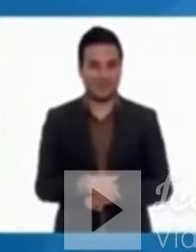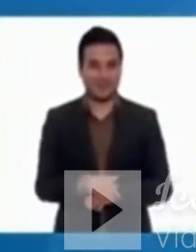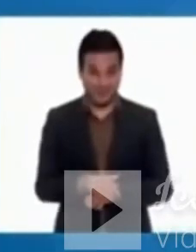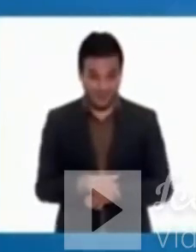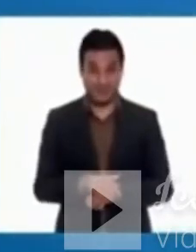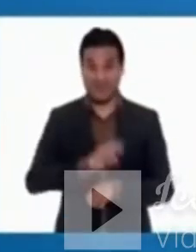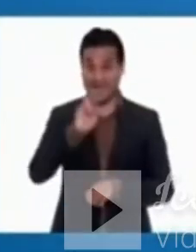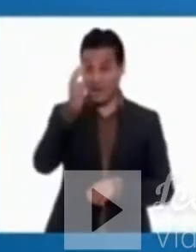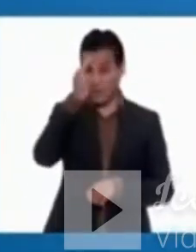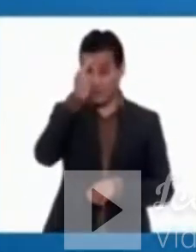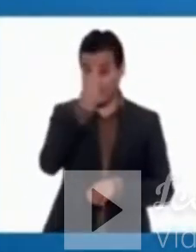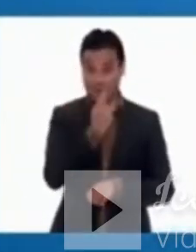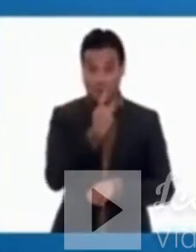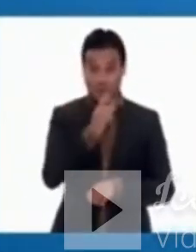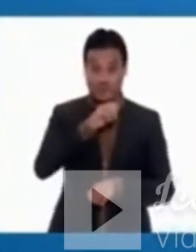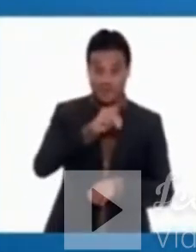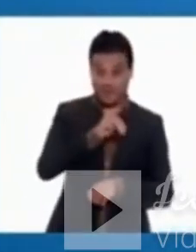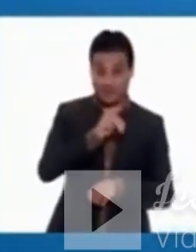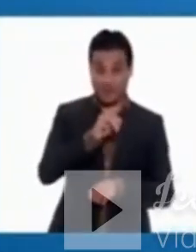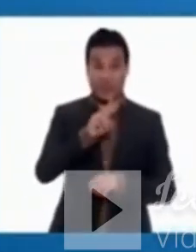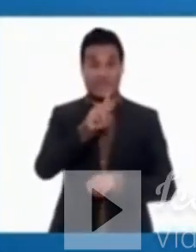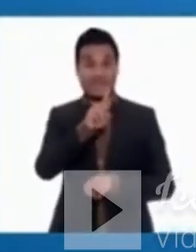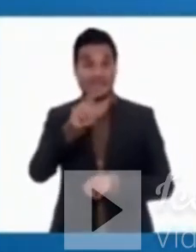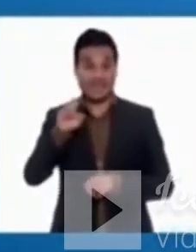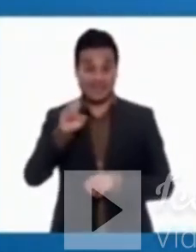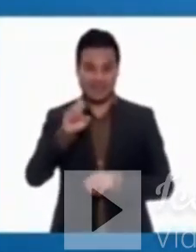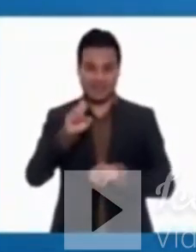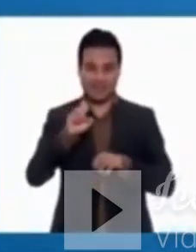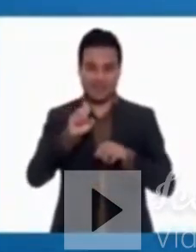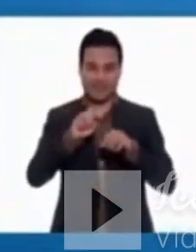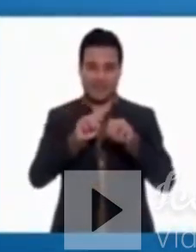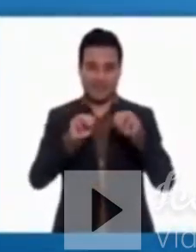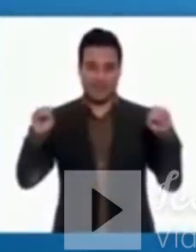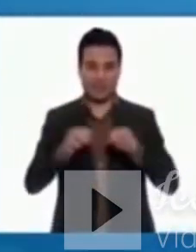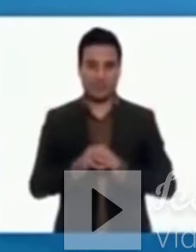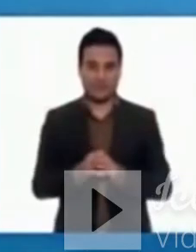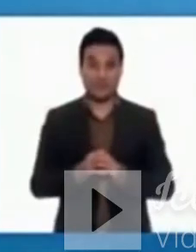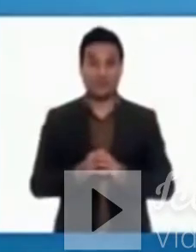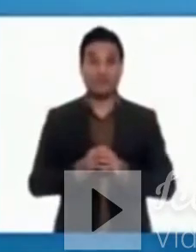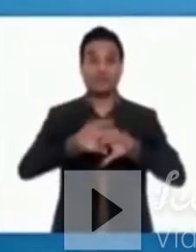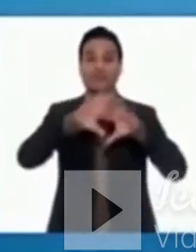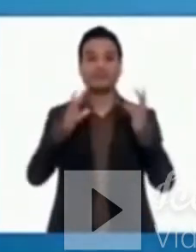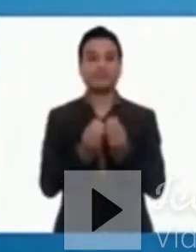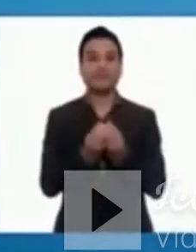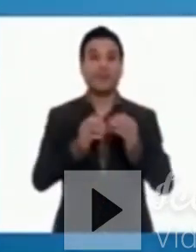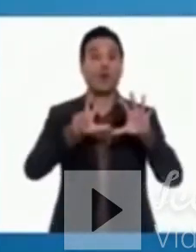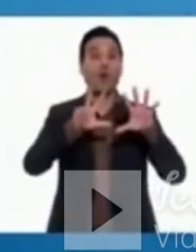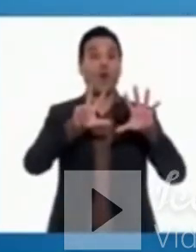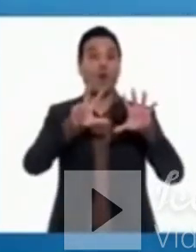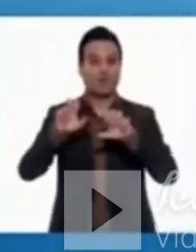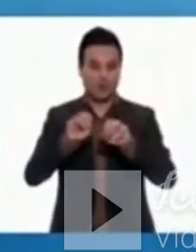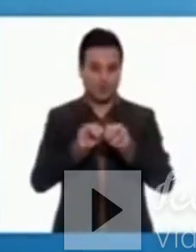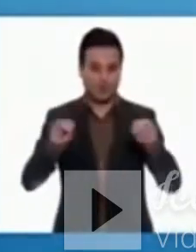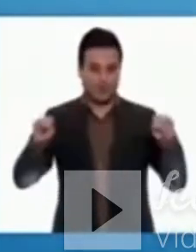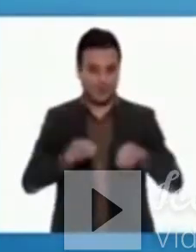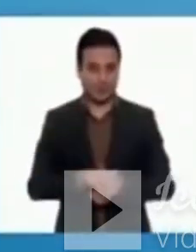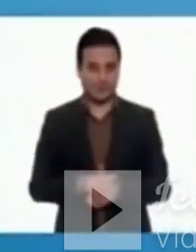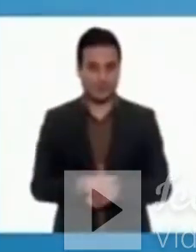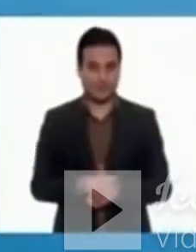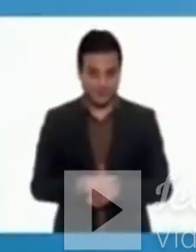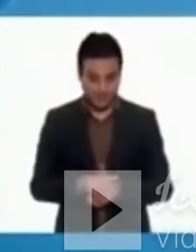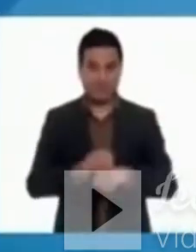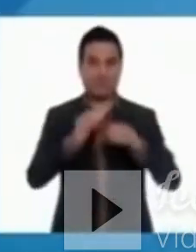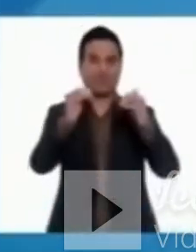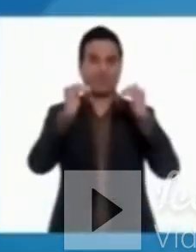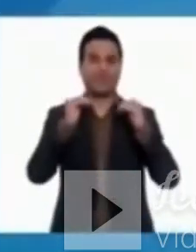Como cada centímetro equivale a 100 metros, entonces serían 800 metros de la casa de Mariana a la granja. Vayamos al